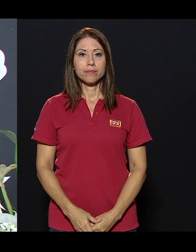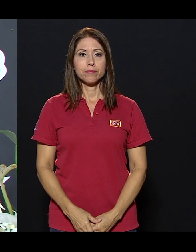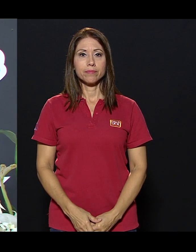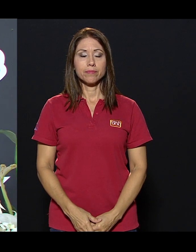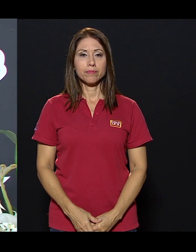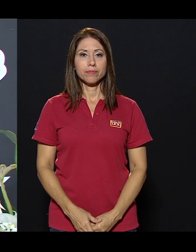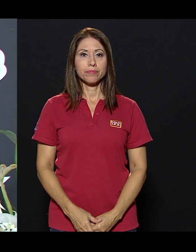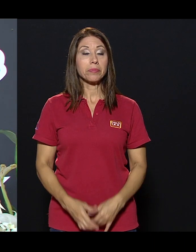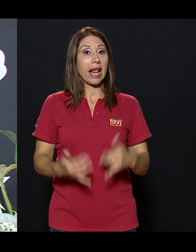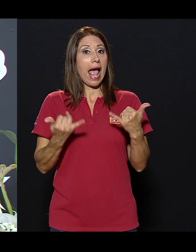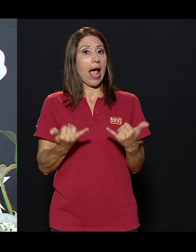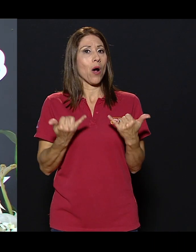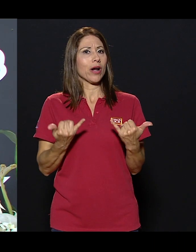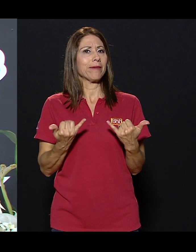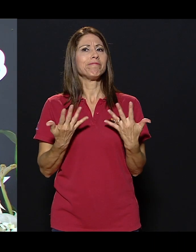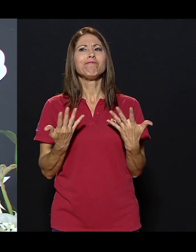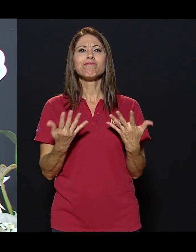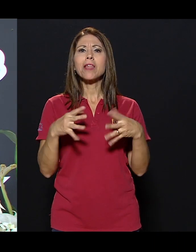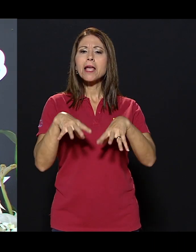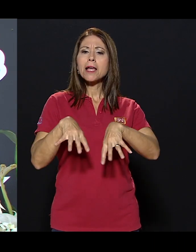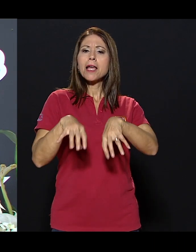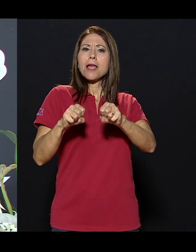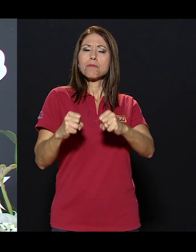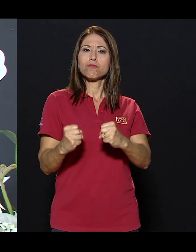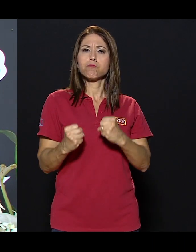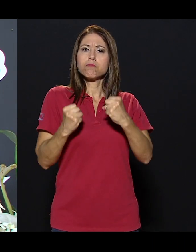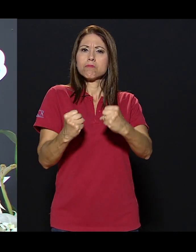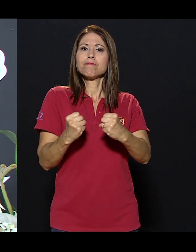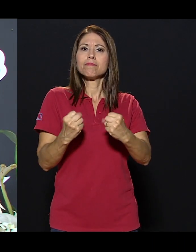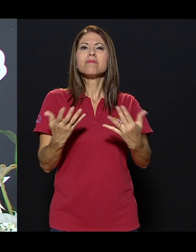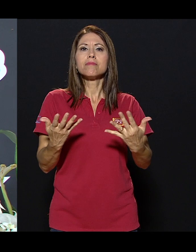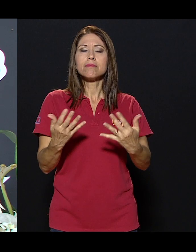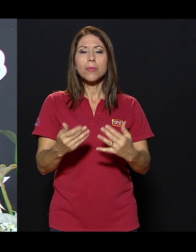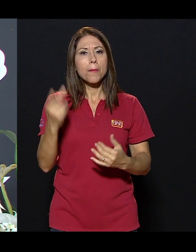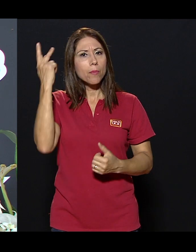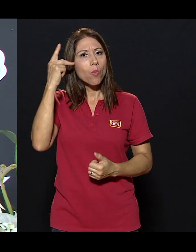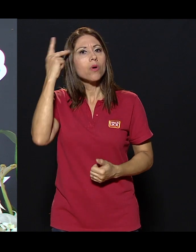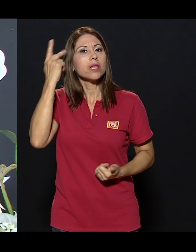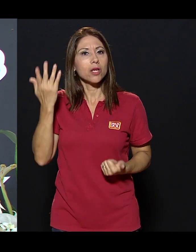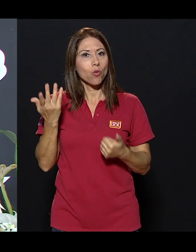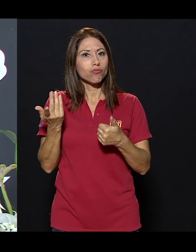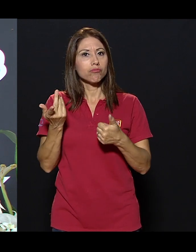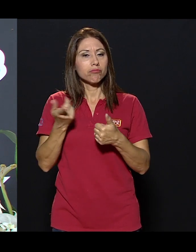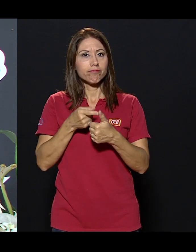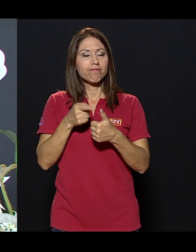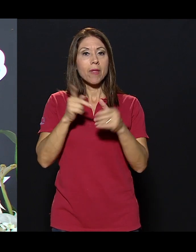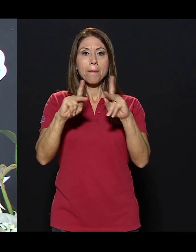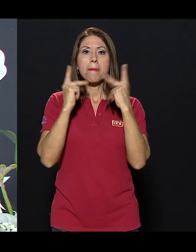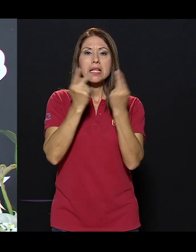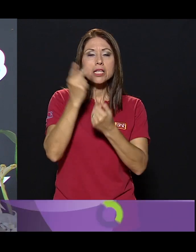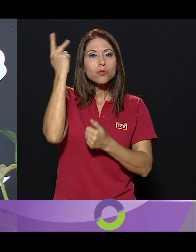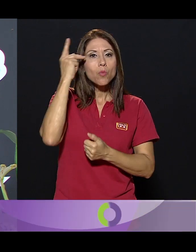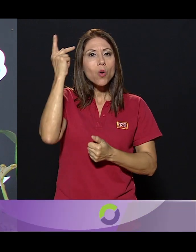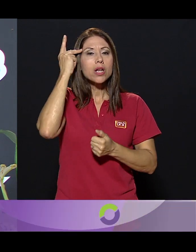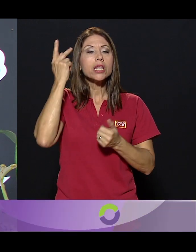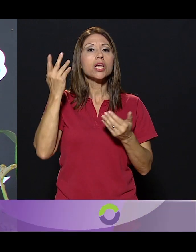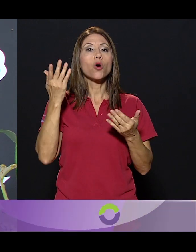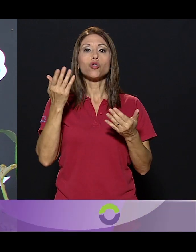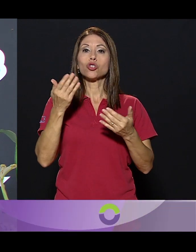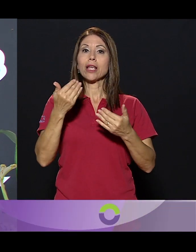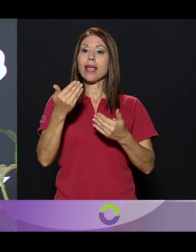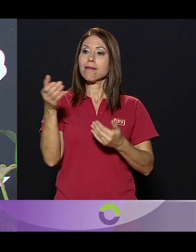Ahora, empoderamiento, bueno, político. que los partidos políticos que